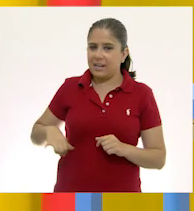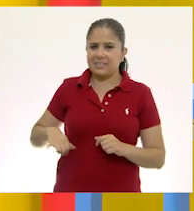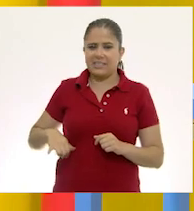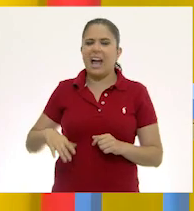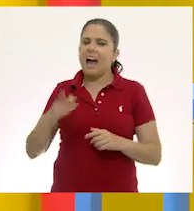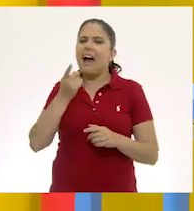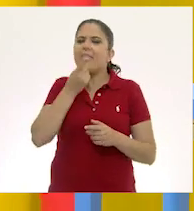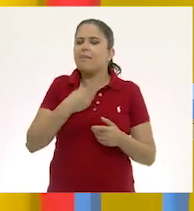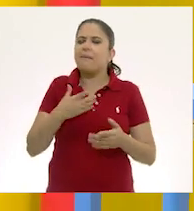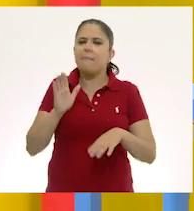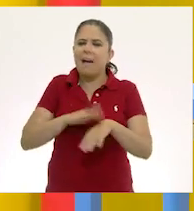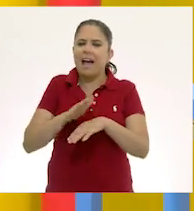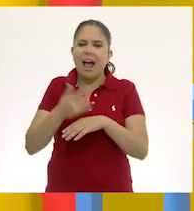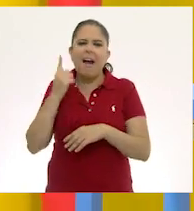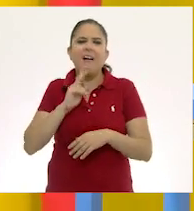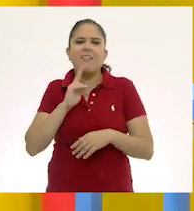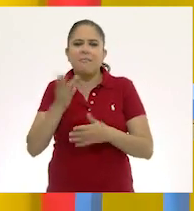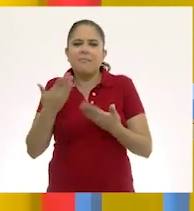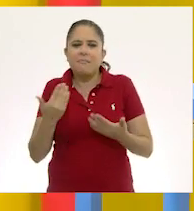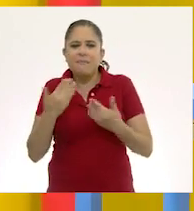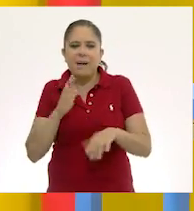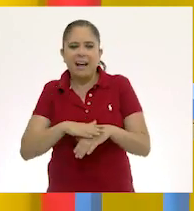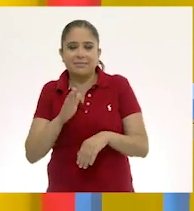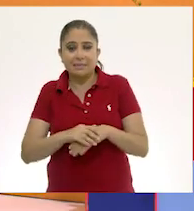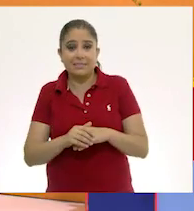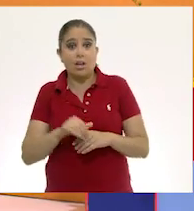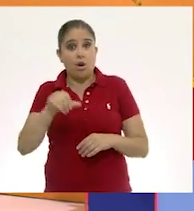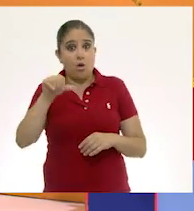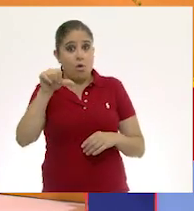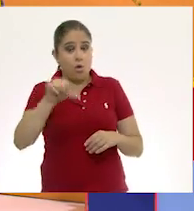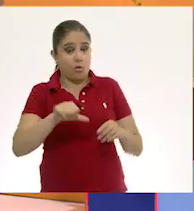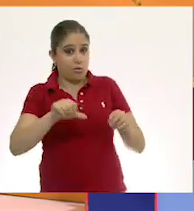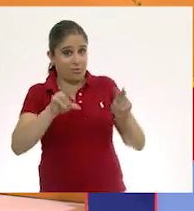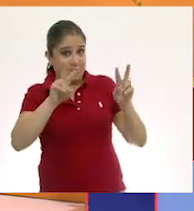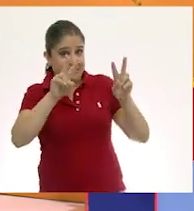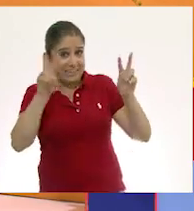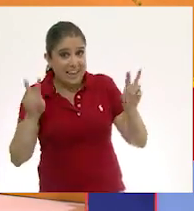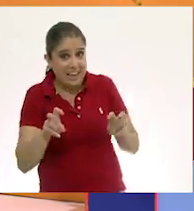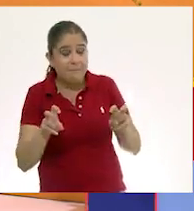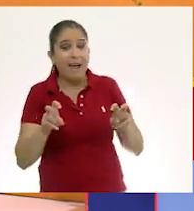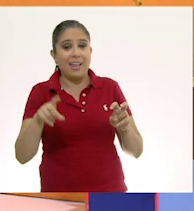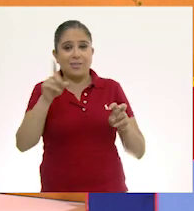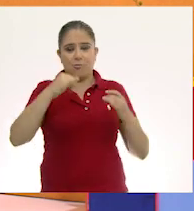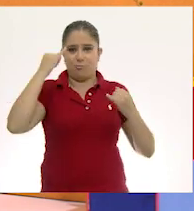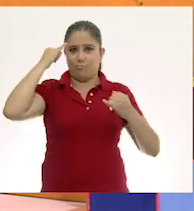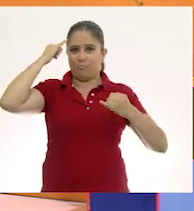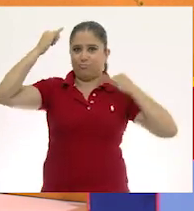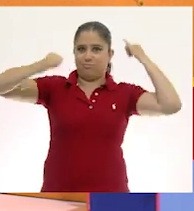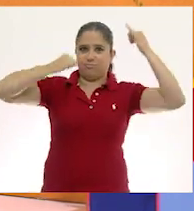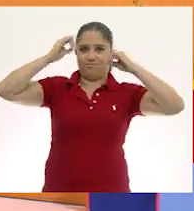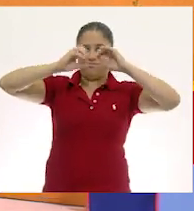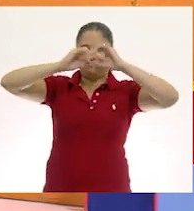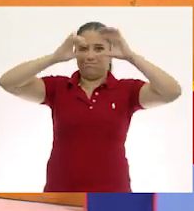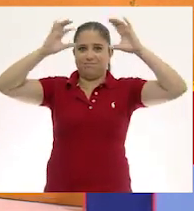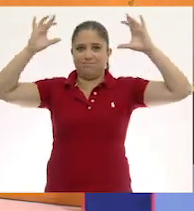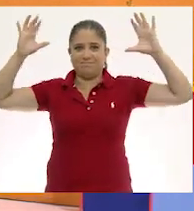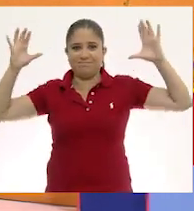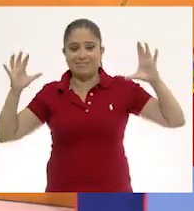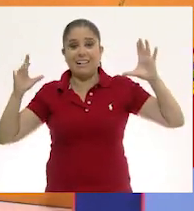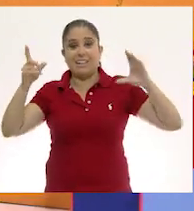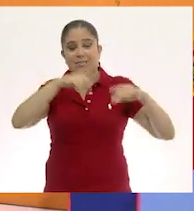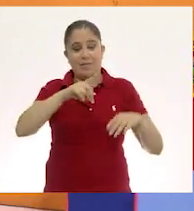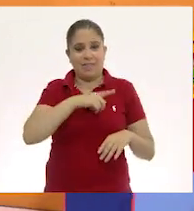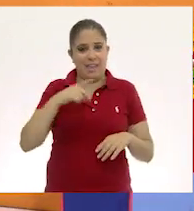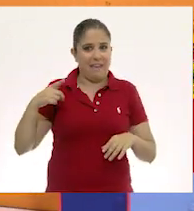dime más, dame más pistas. Lo que veremos hoy nos echará a volar la imaginación y tendremos que ser